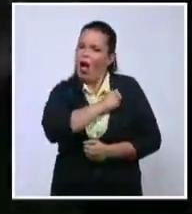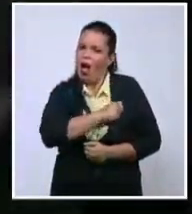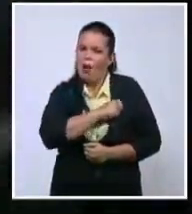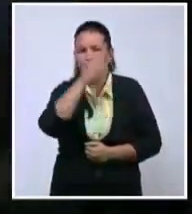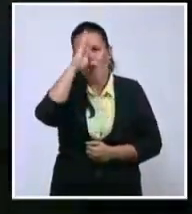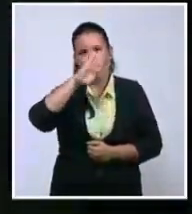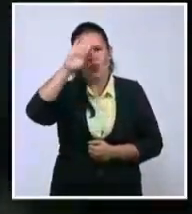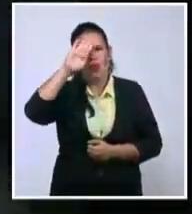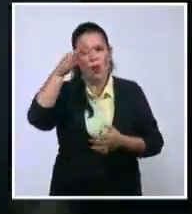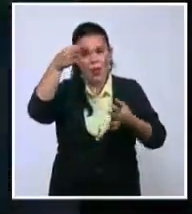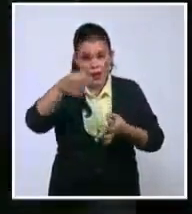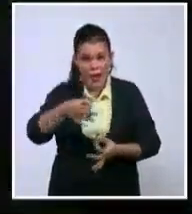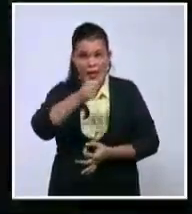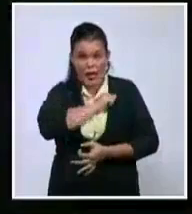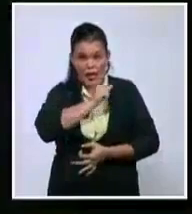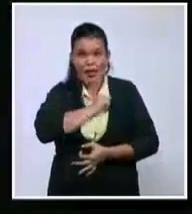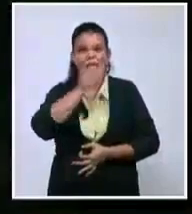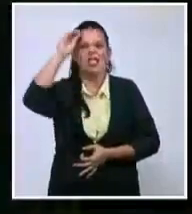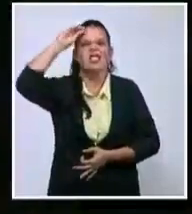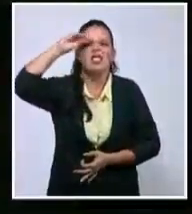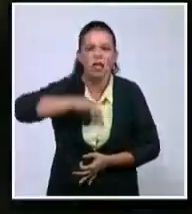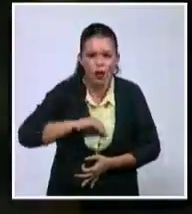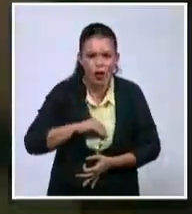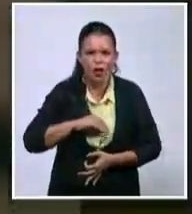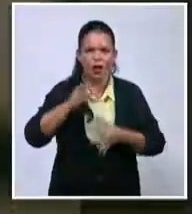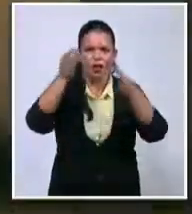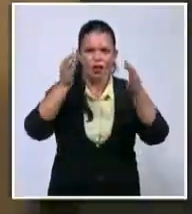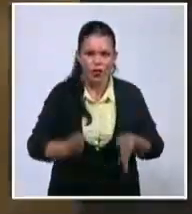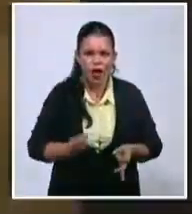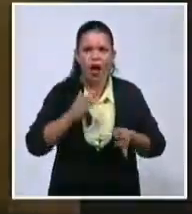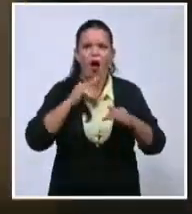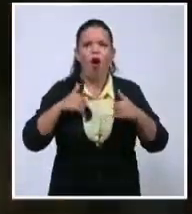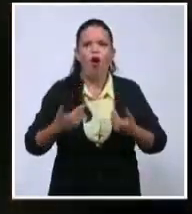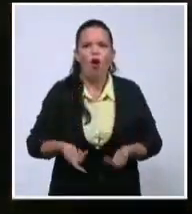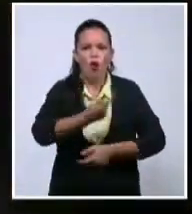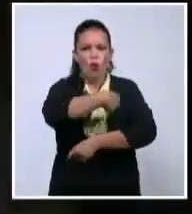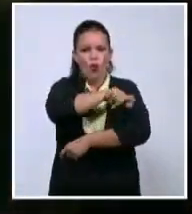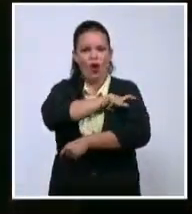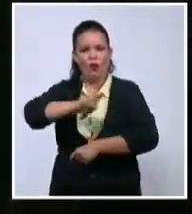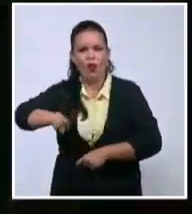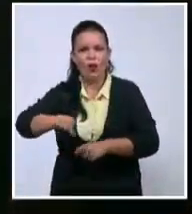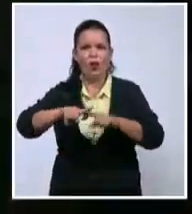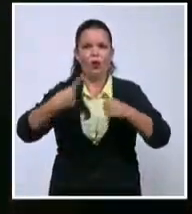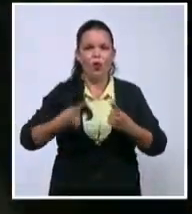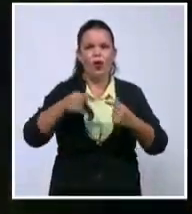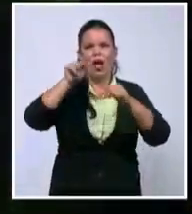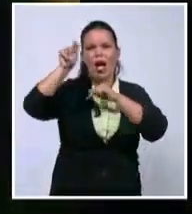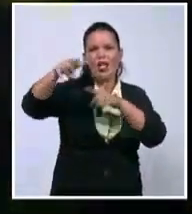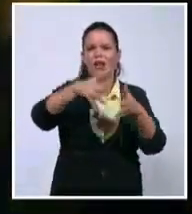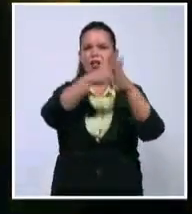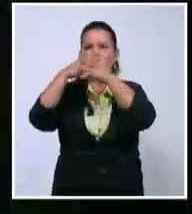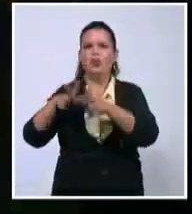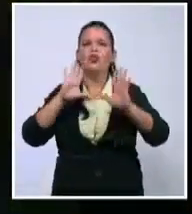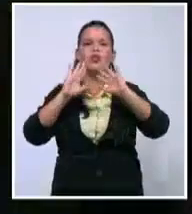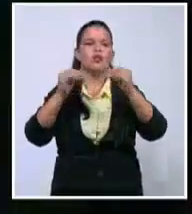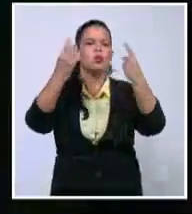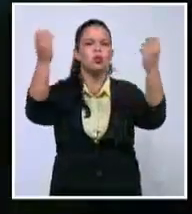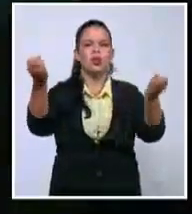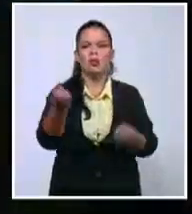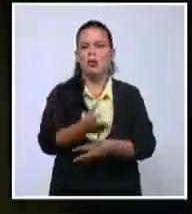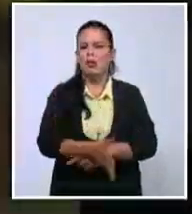y que quieren tener la información de cómo está el pueblo, porque se manejan muchas mentiras, muchas falacias de decir que Cuba está revuelta, que no hay tranquilidad.